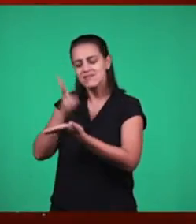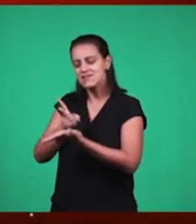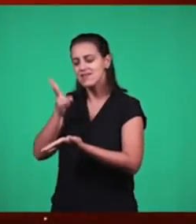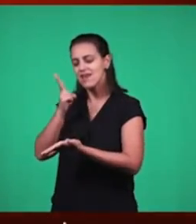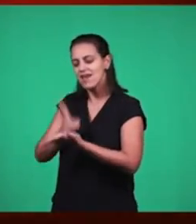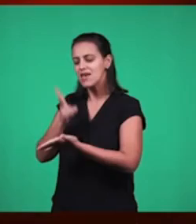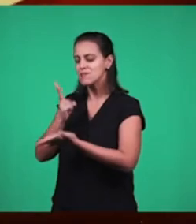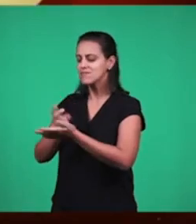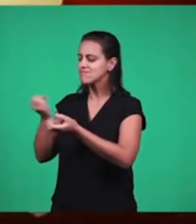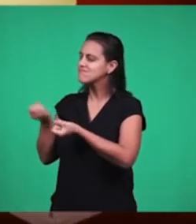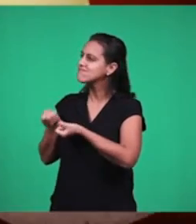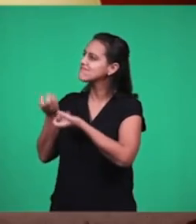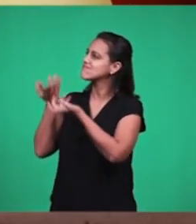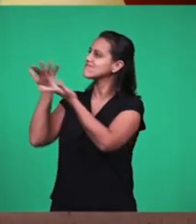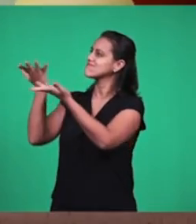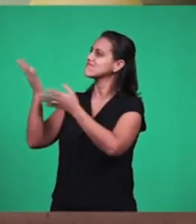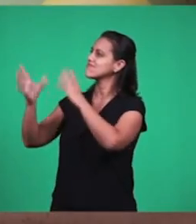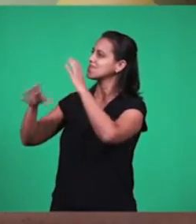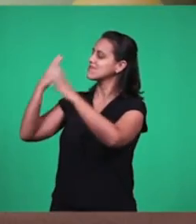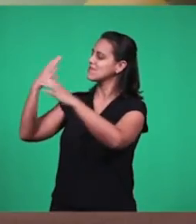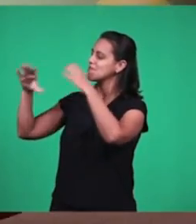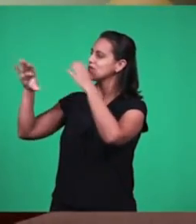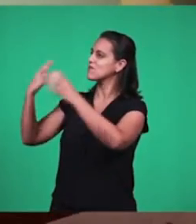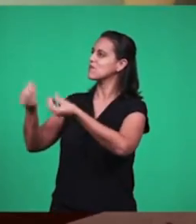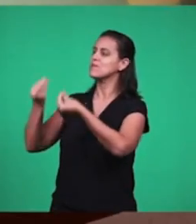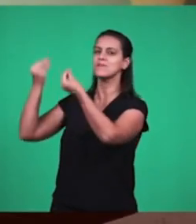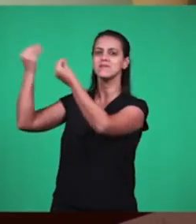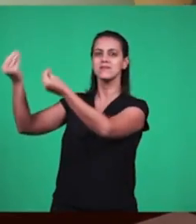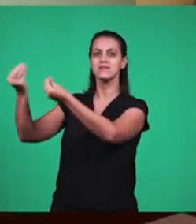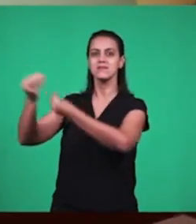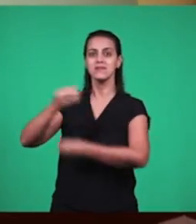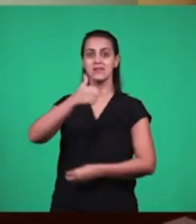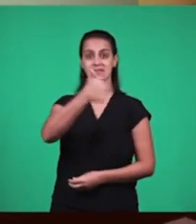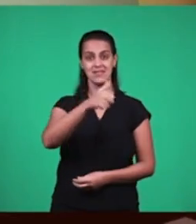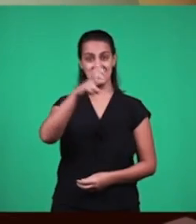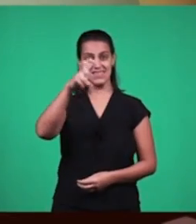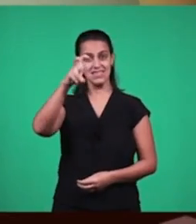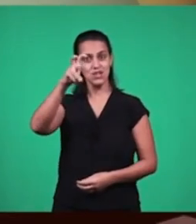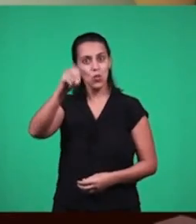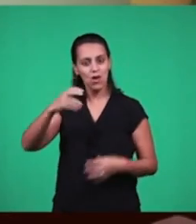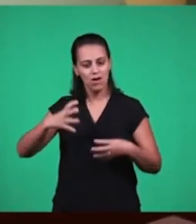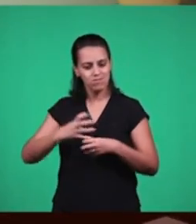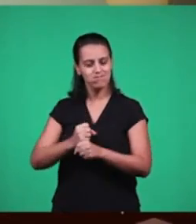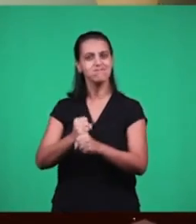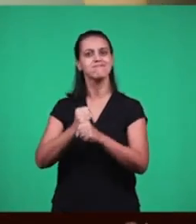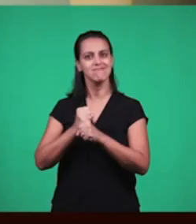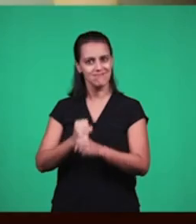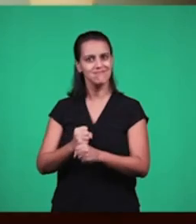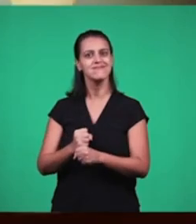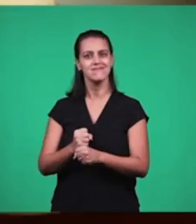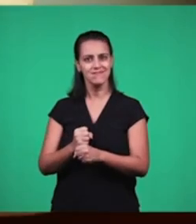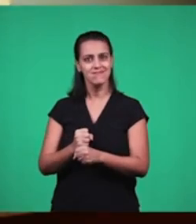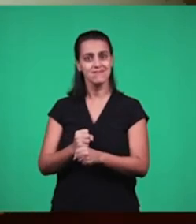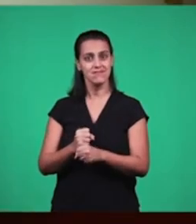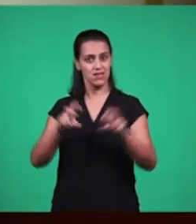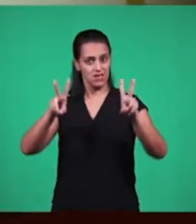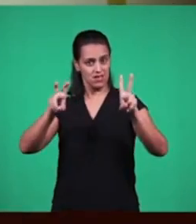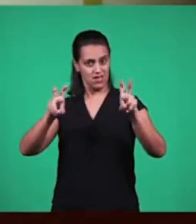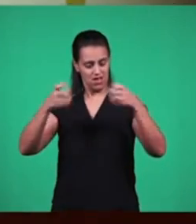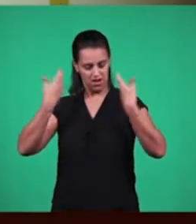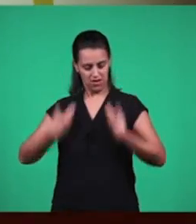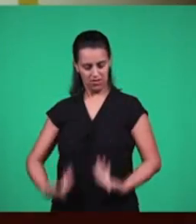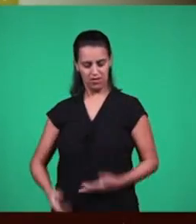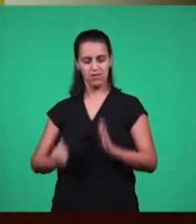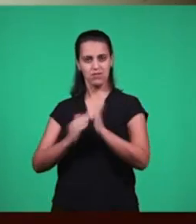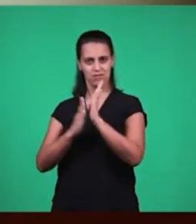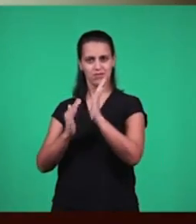escribiendo canciones a Dios a lo largo de su vida. Fueron 150. Tal cual estoy revela